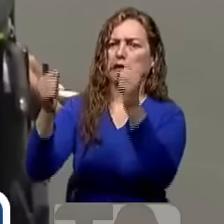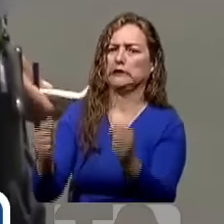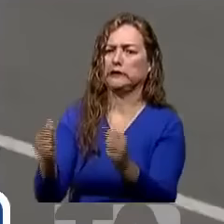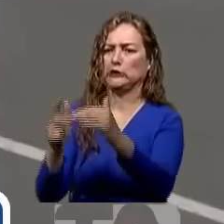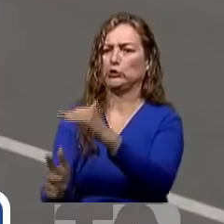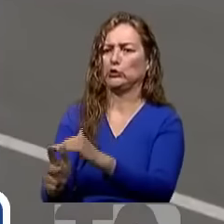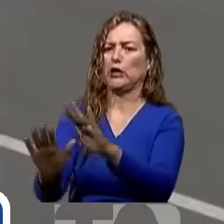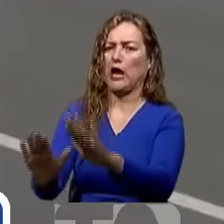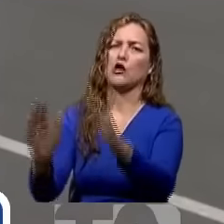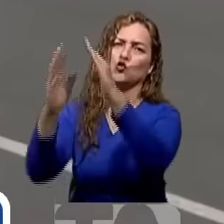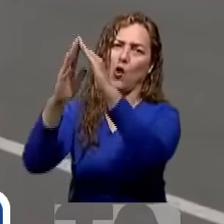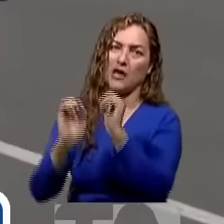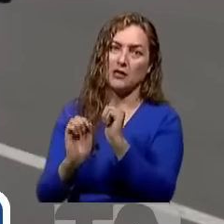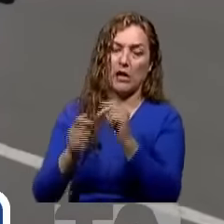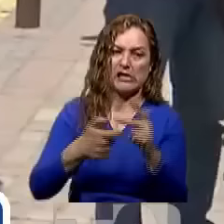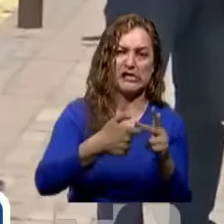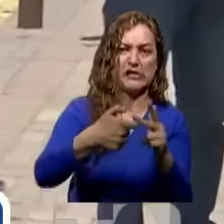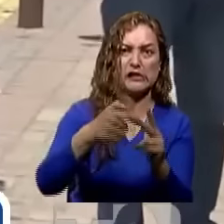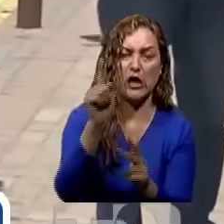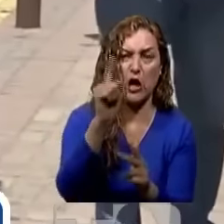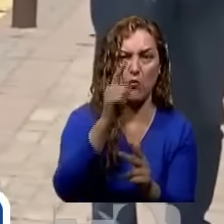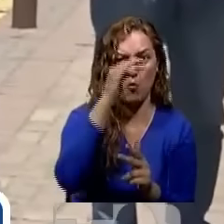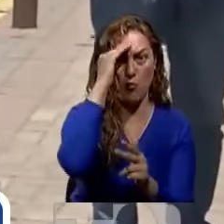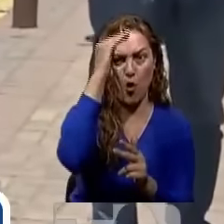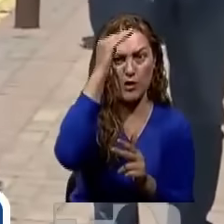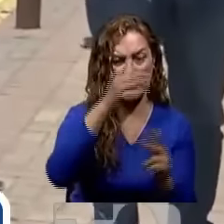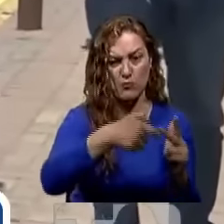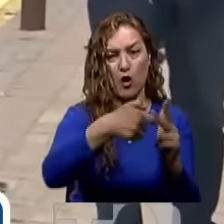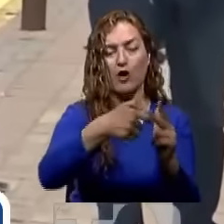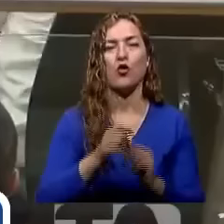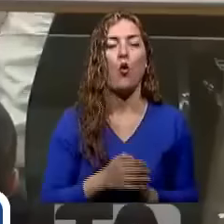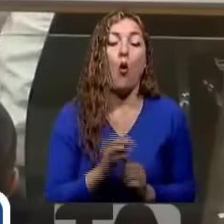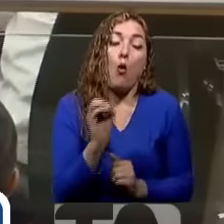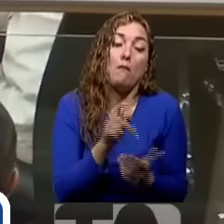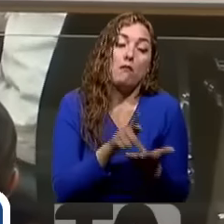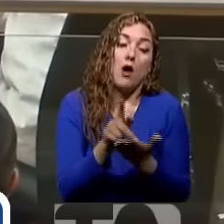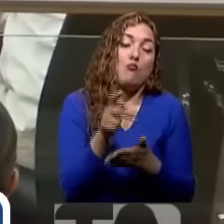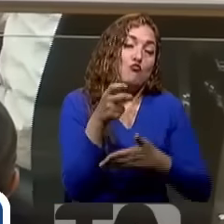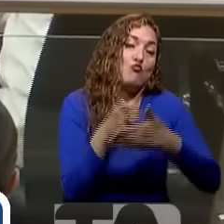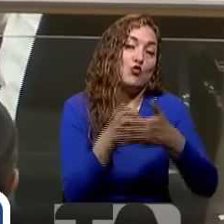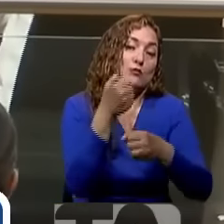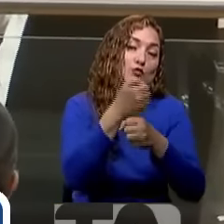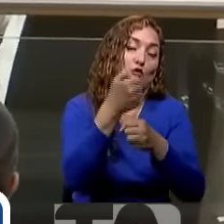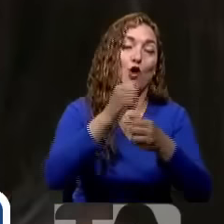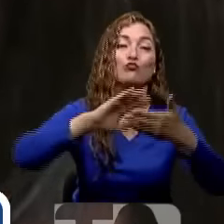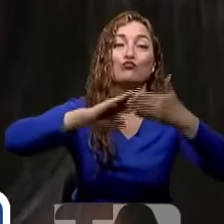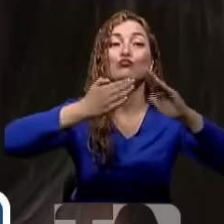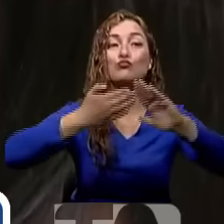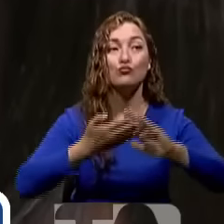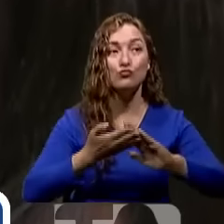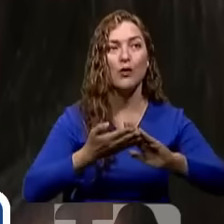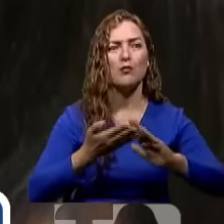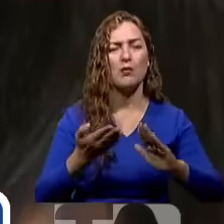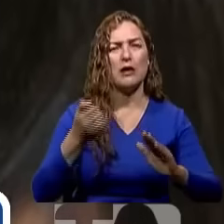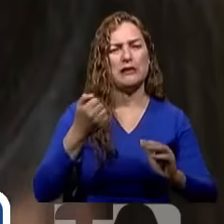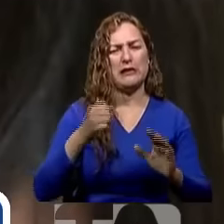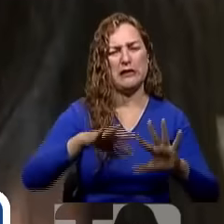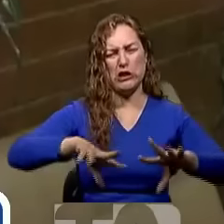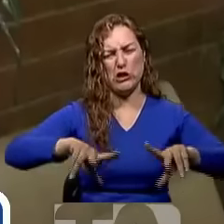de la multa también se analiza la opción de hacerlo, por ejemplo, con trabajo comunitario, algo que los ediles aseguran ayudaría a reducir los